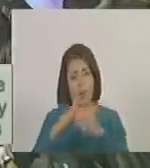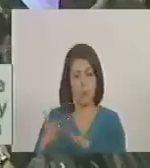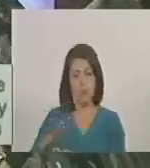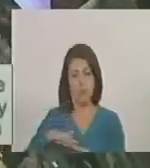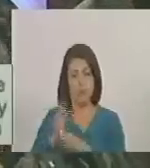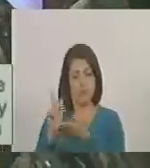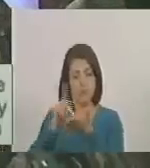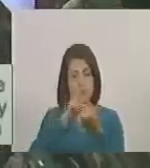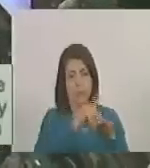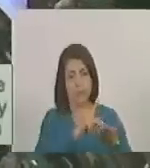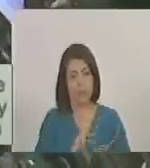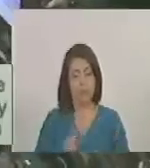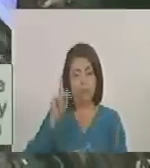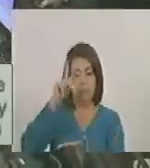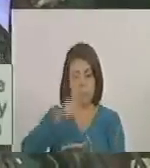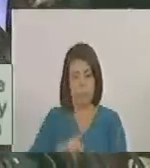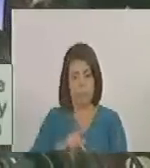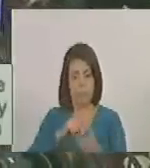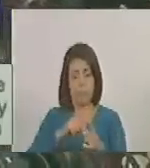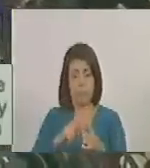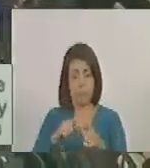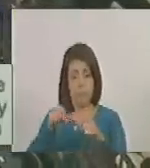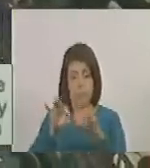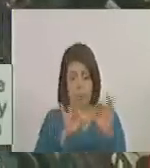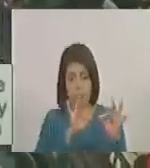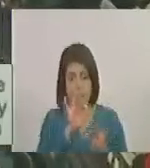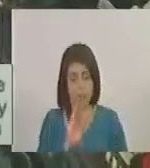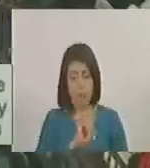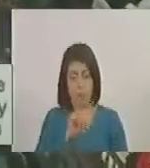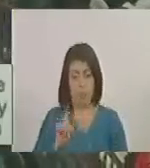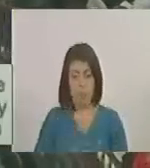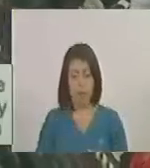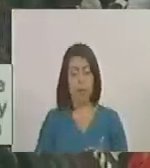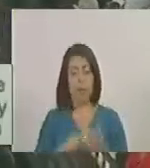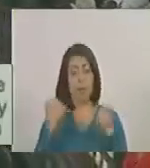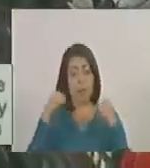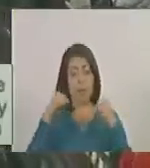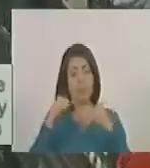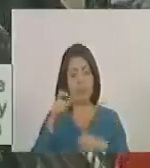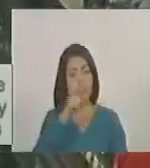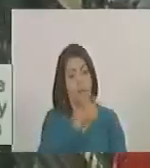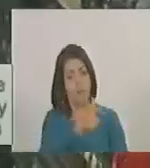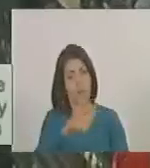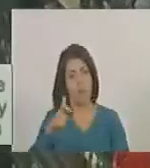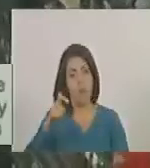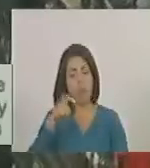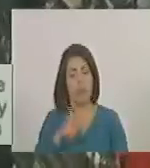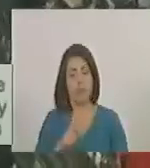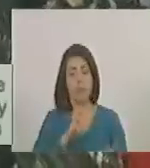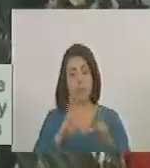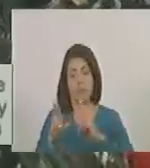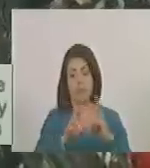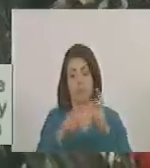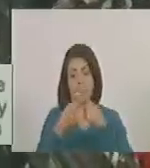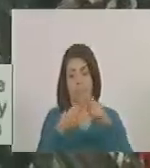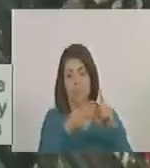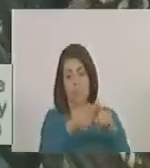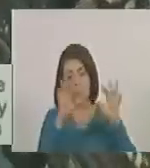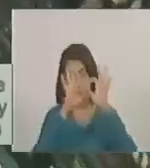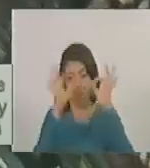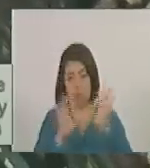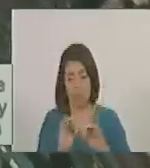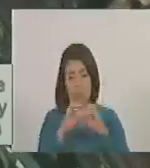para la participación protagónica en el ejercicio directo de la soberanía popular y su relación con las distintas formas